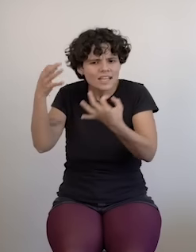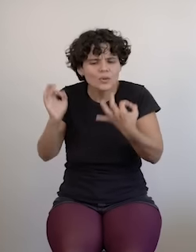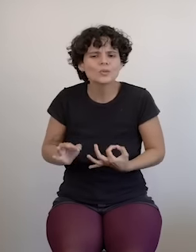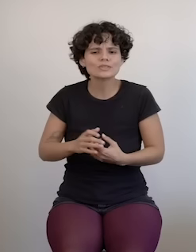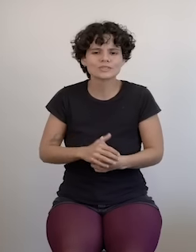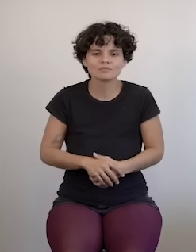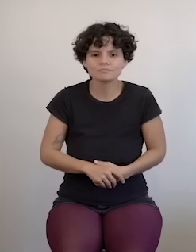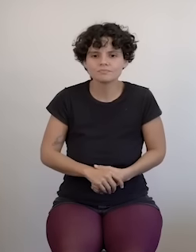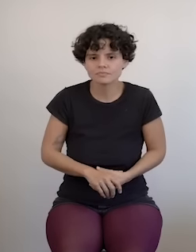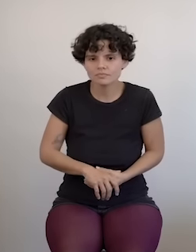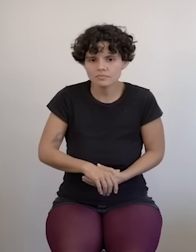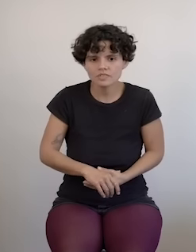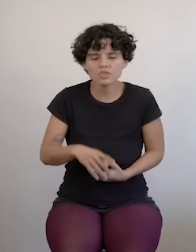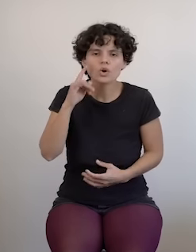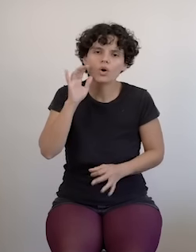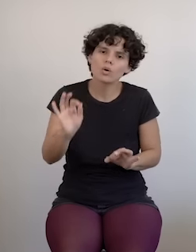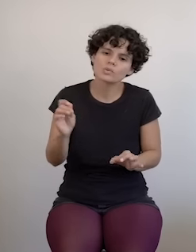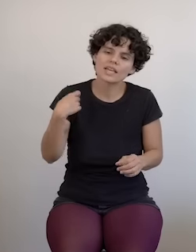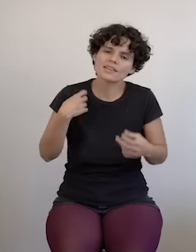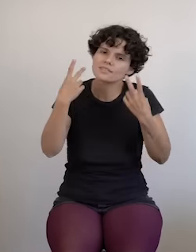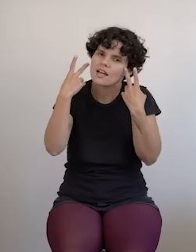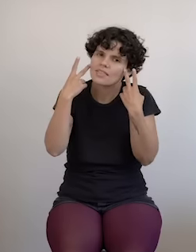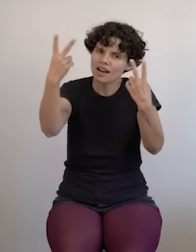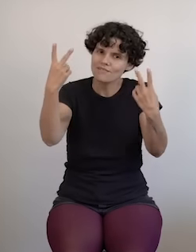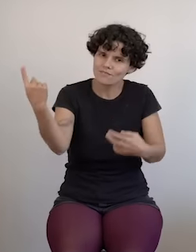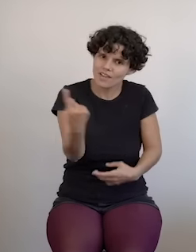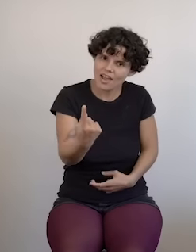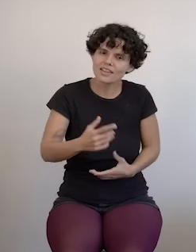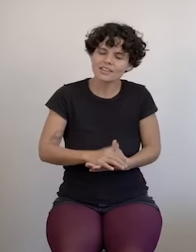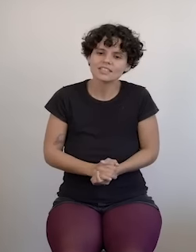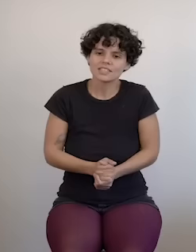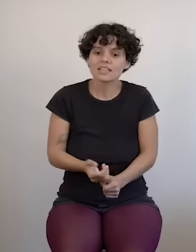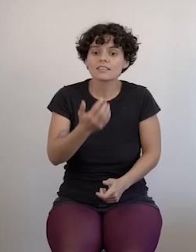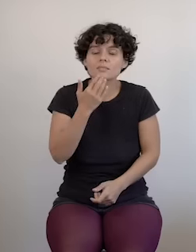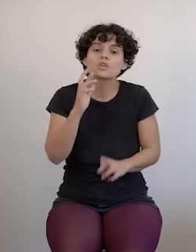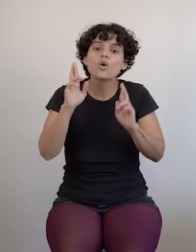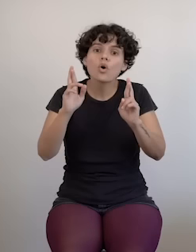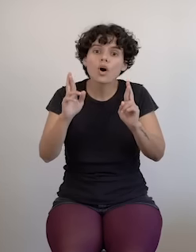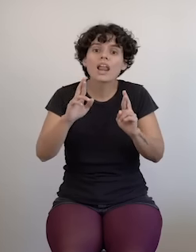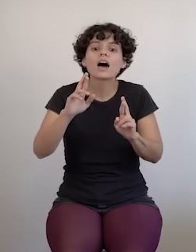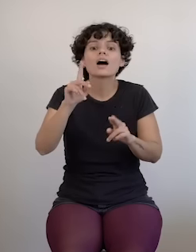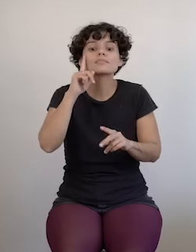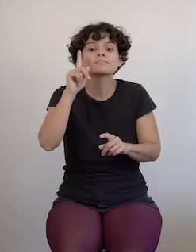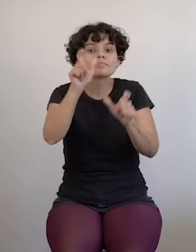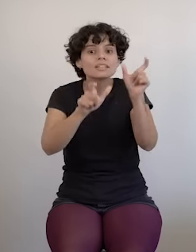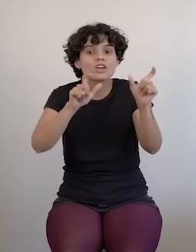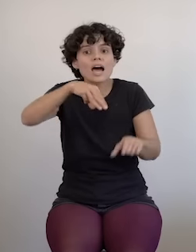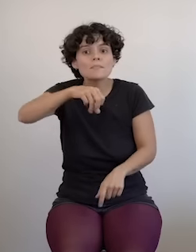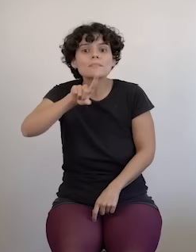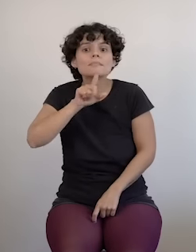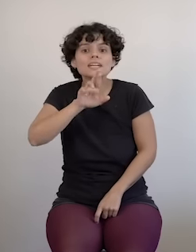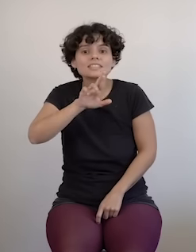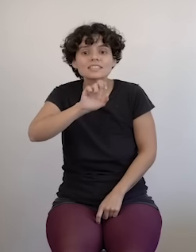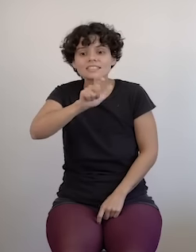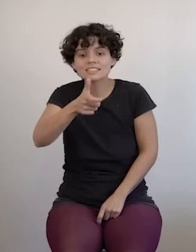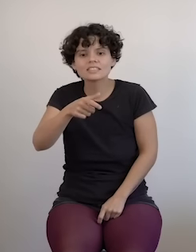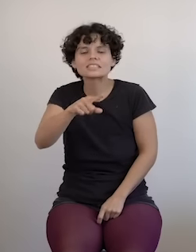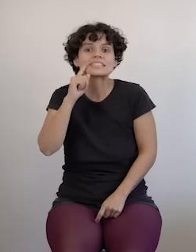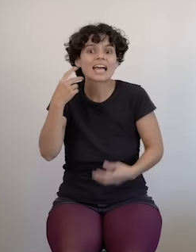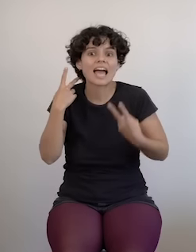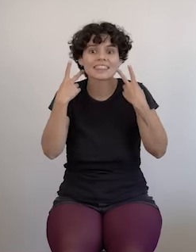más. Oye, le agradecemos a Master G que se atrevió con nosotros. Además, queremos que lo busquen en las redes sociales. Master G.